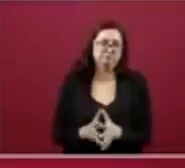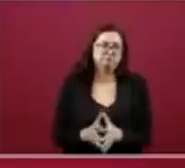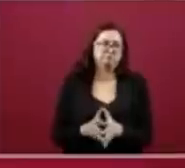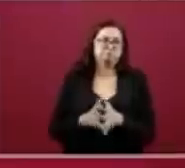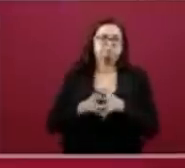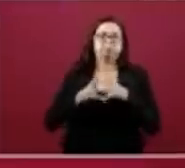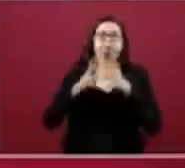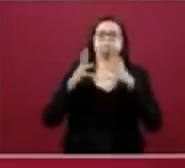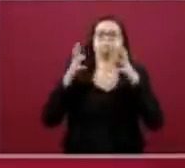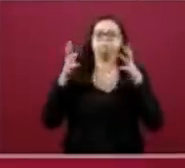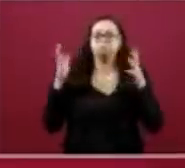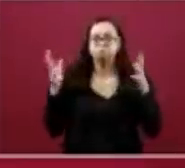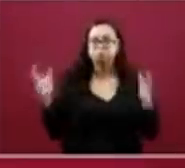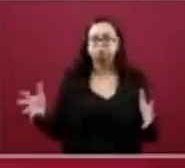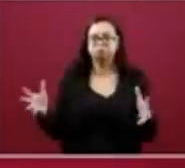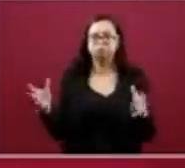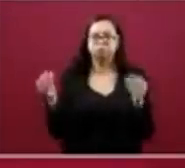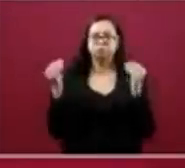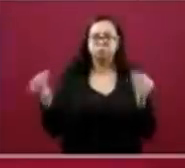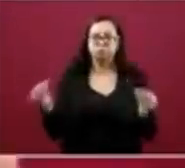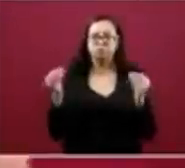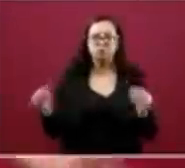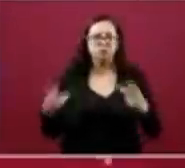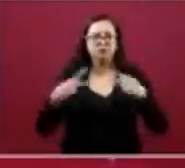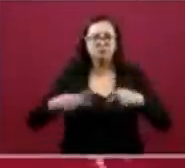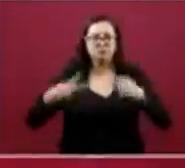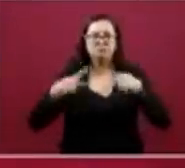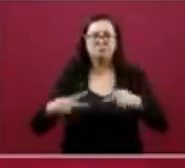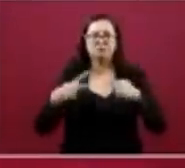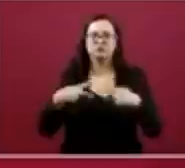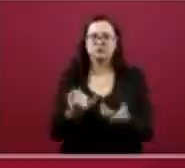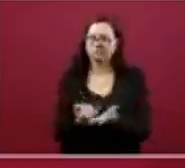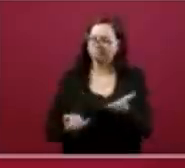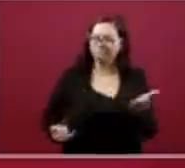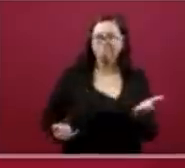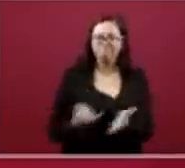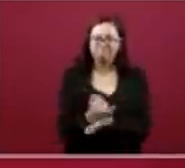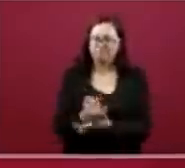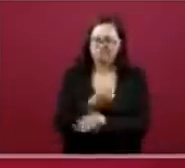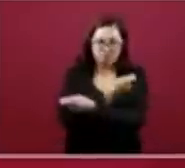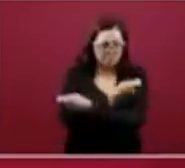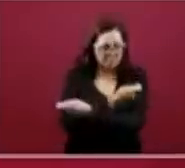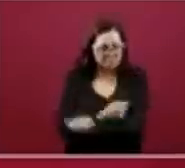decisión que abarca a muchos,